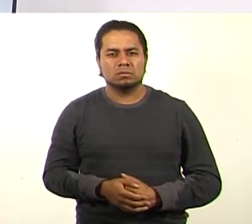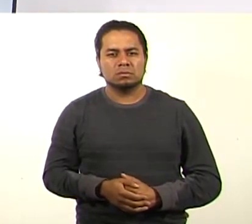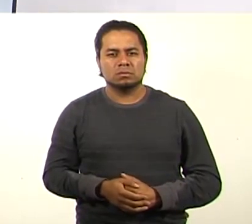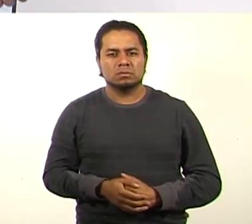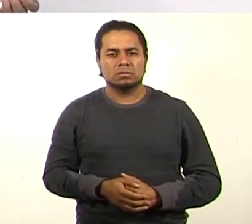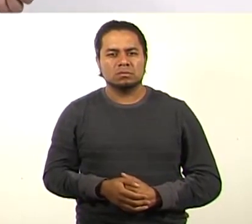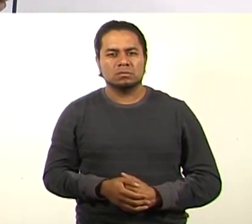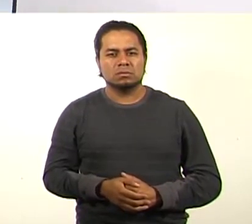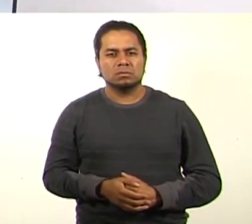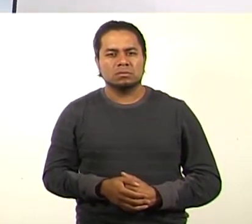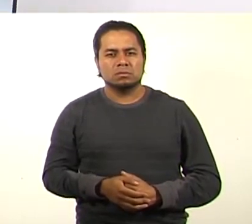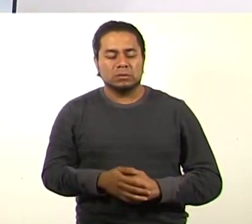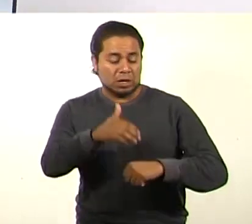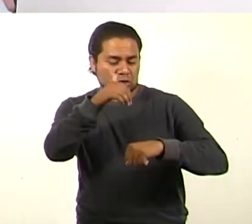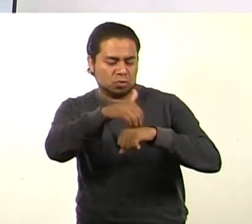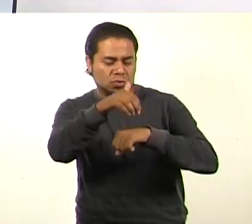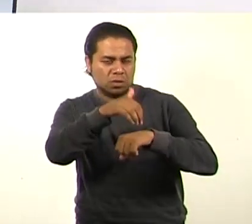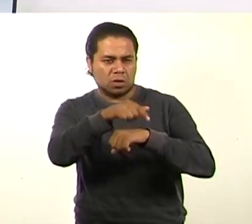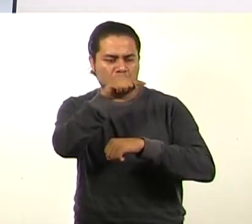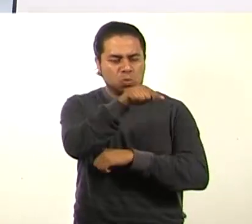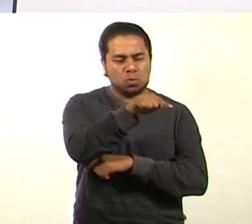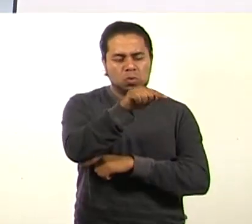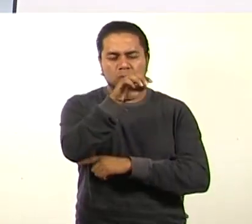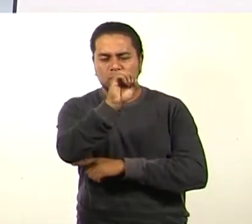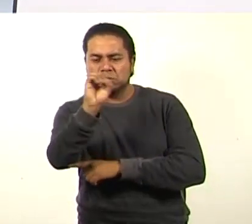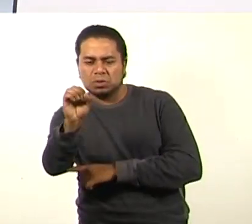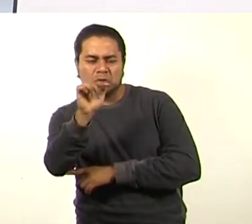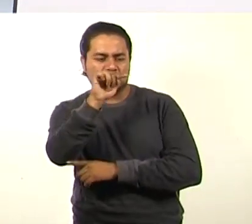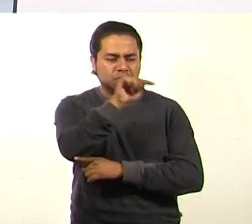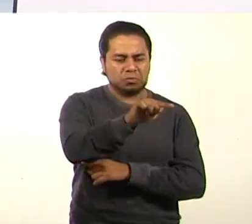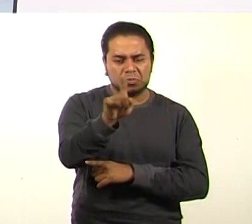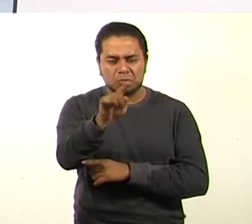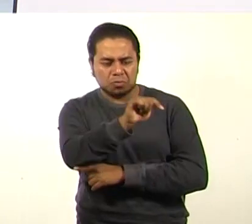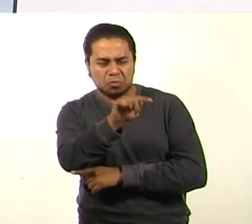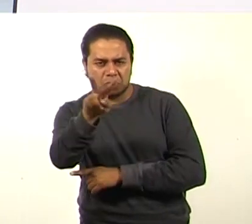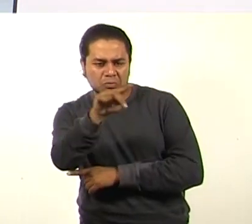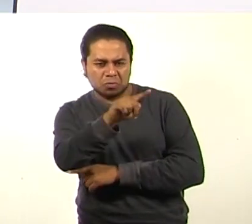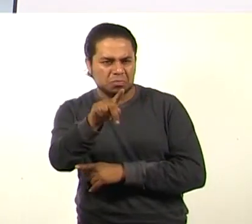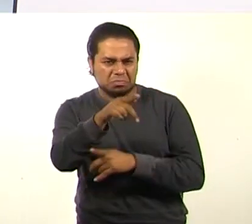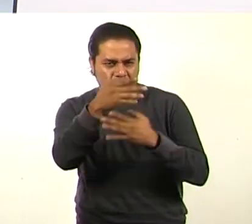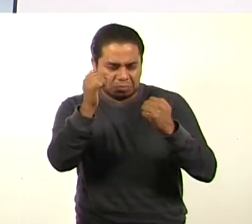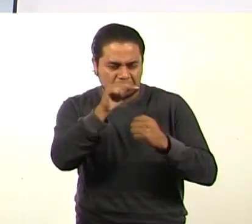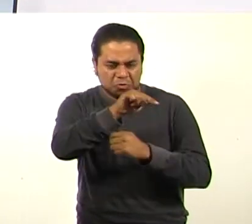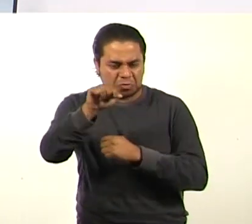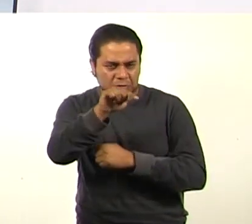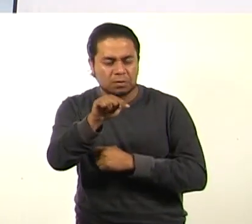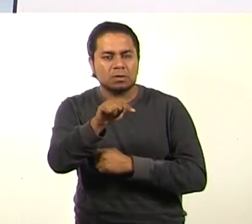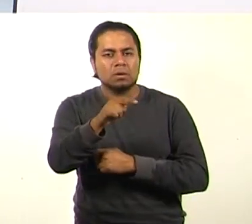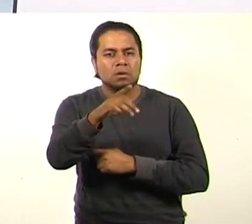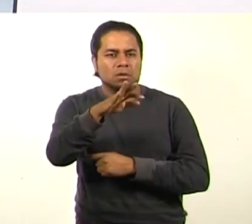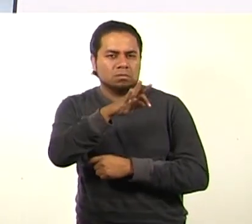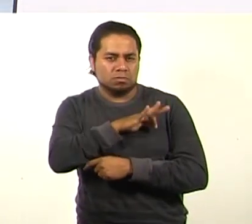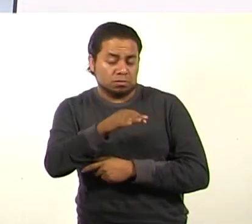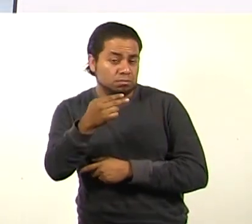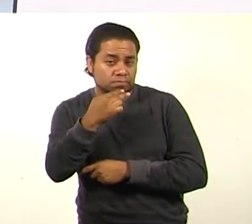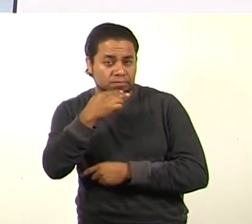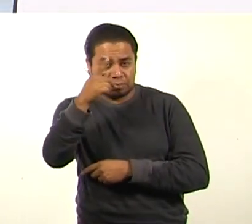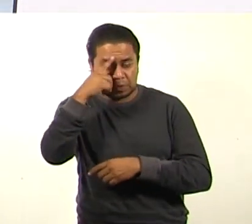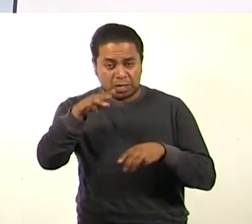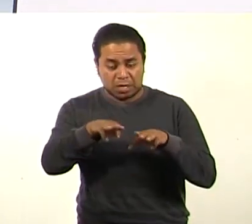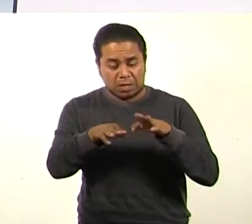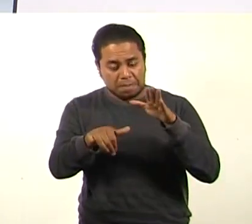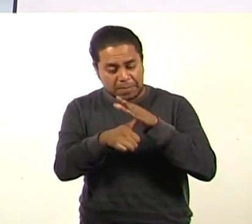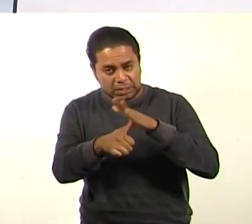los podemos emplear, por ejemplo, cuando hacemos una medición. Si ustedes se ponen a medir una mesa como esta,